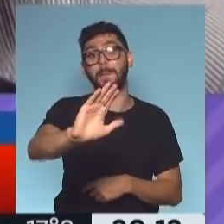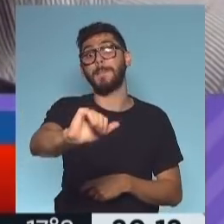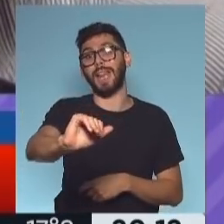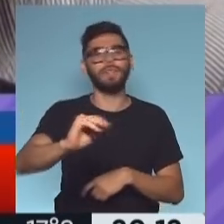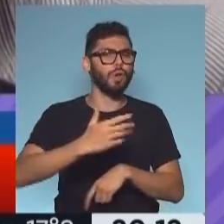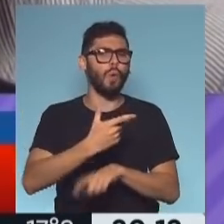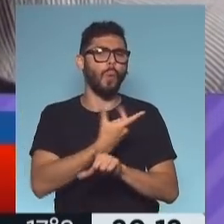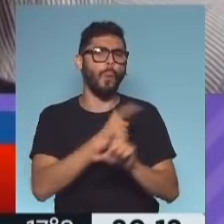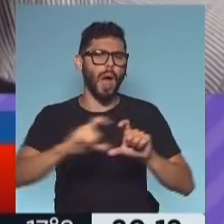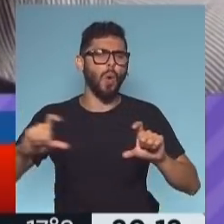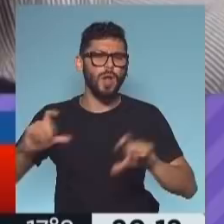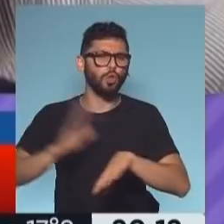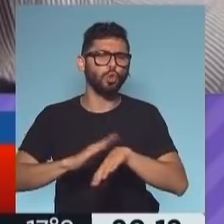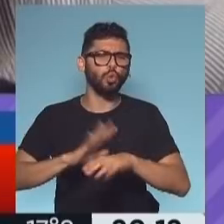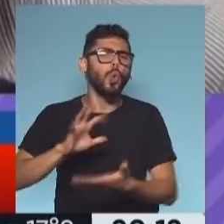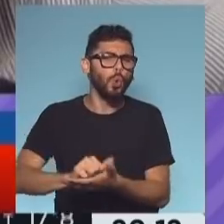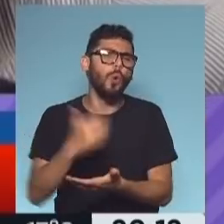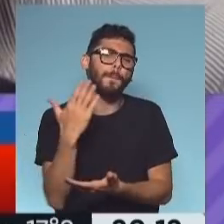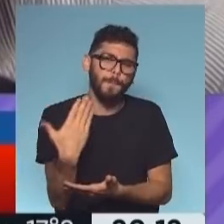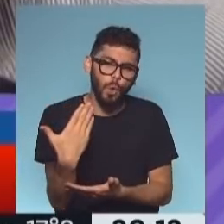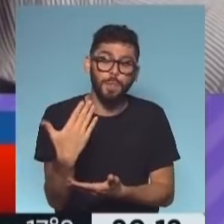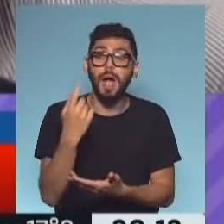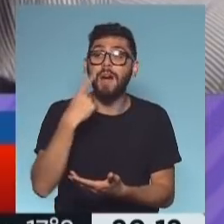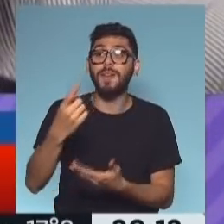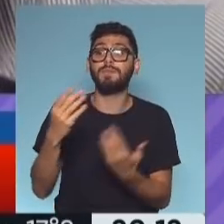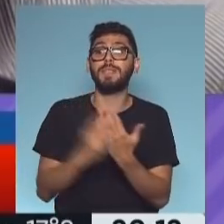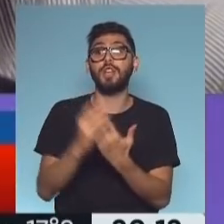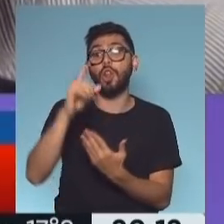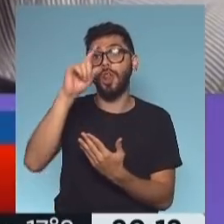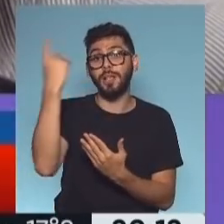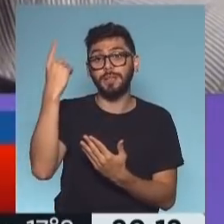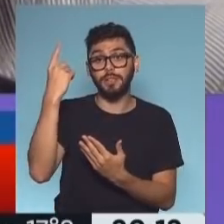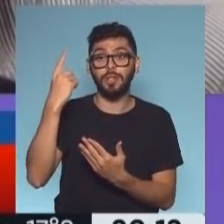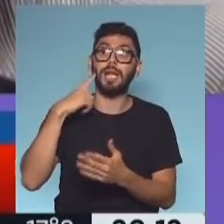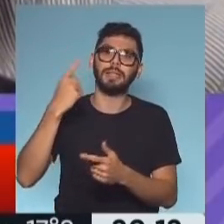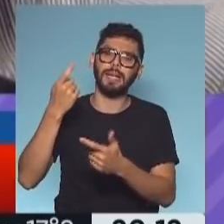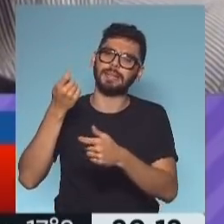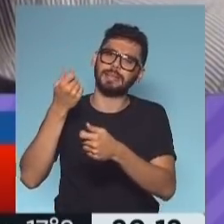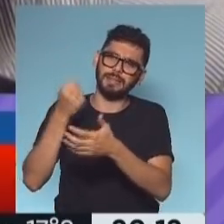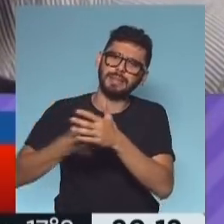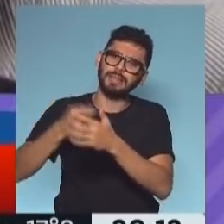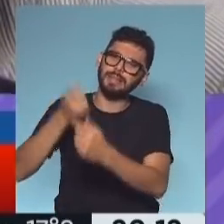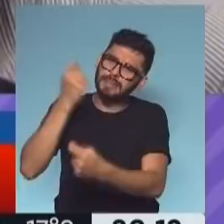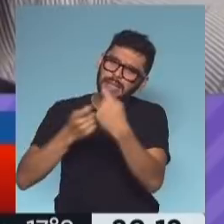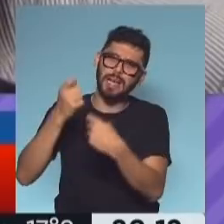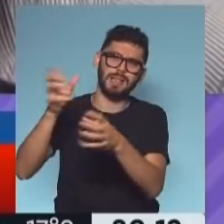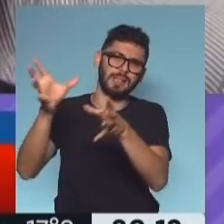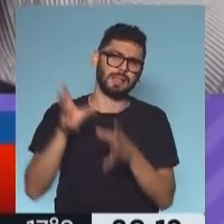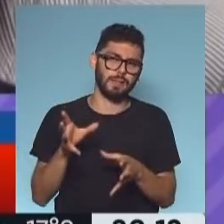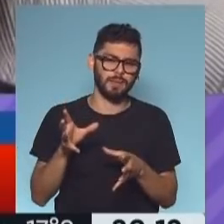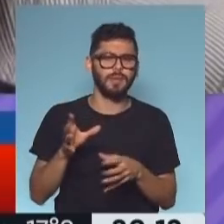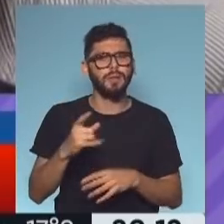esperamos tener novedades de parte del Ministerio de la Nación. Perdón, que sabemos que está trabajando arduamente para conseguir más vacunas en estos próximos